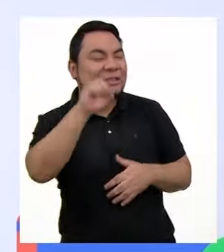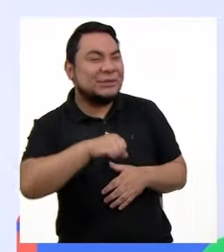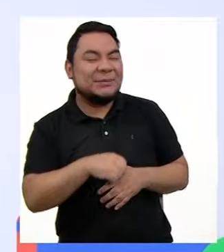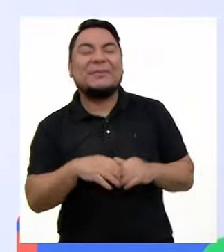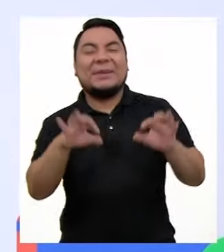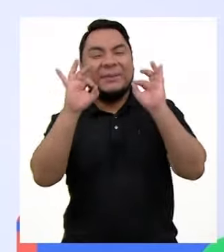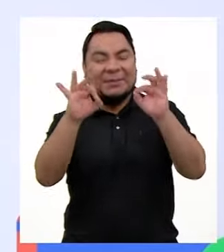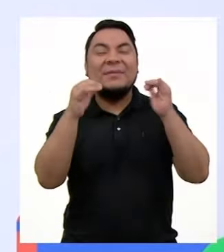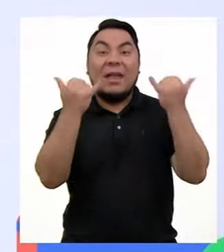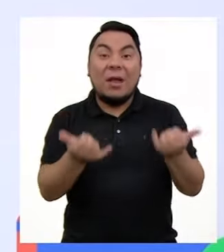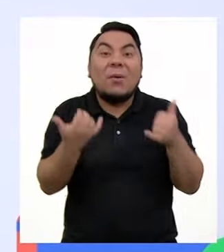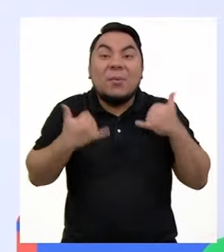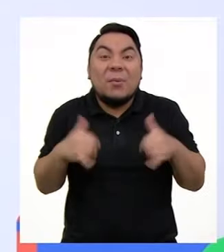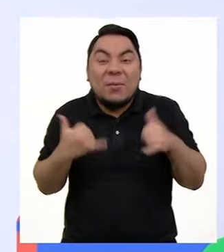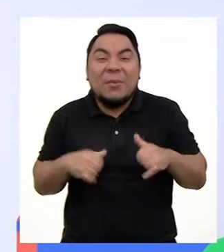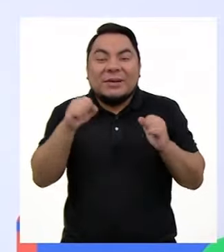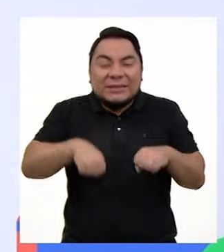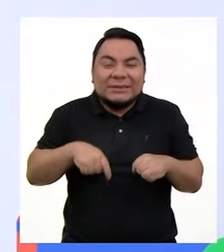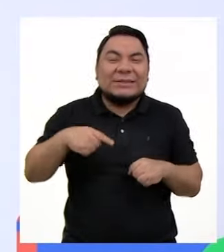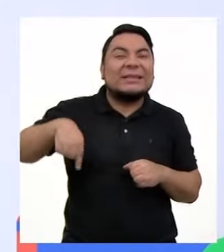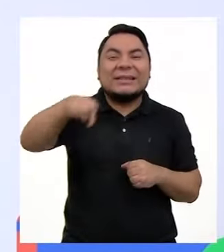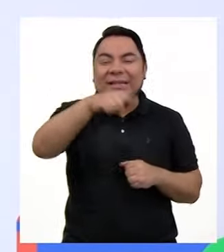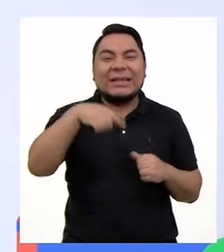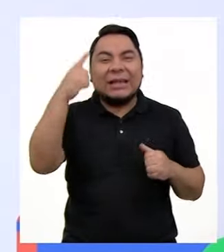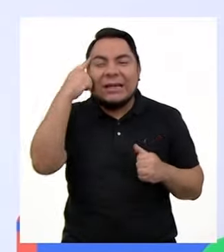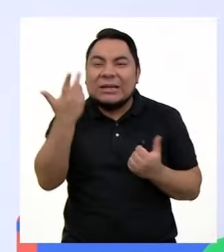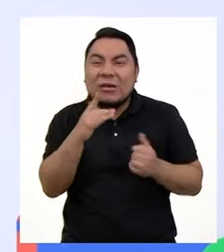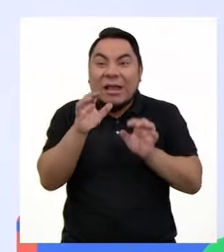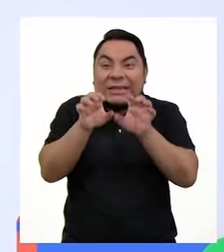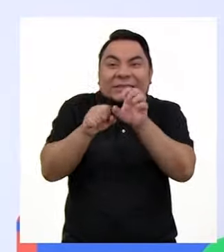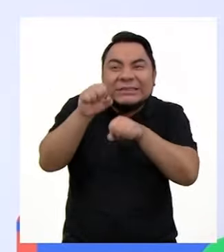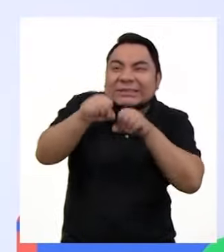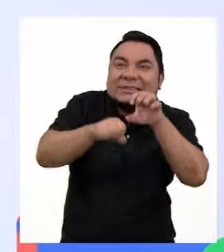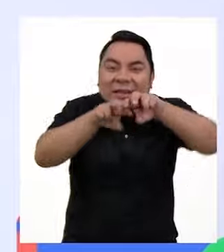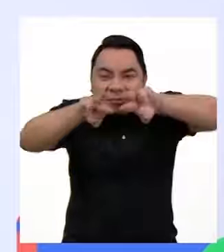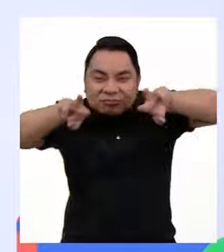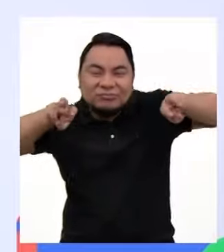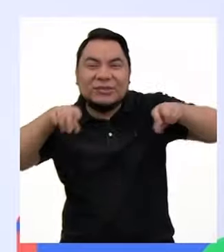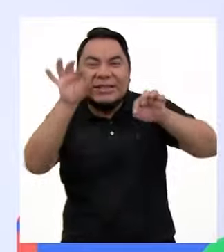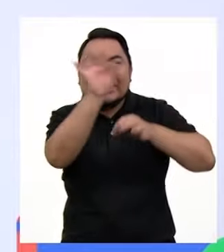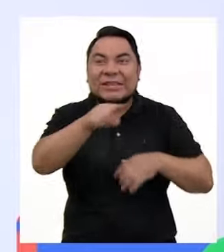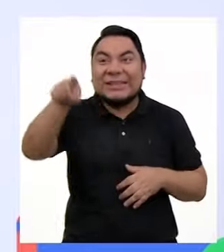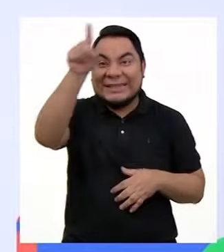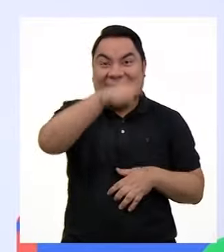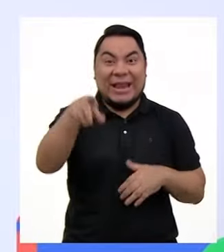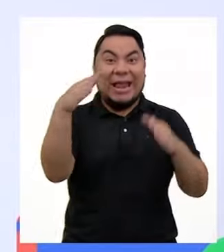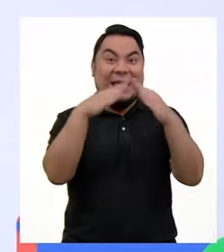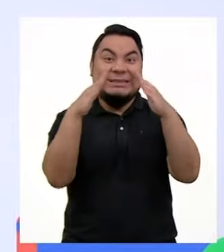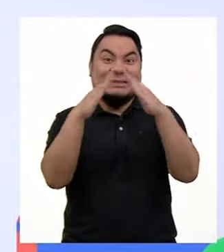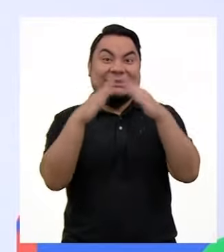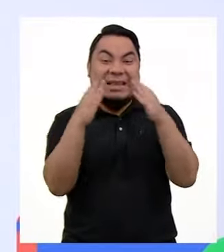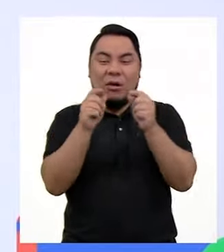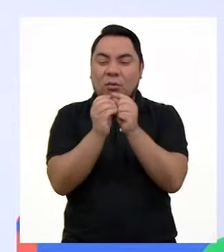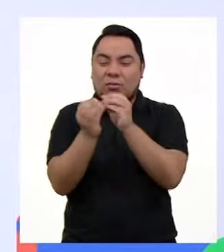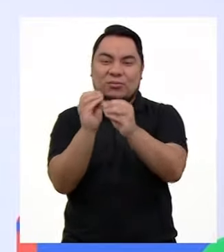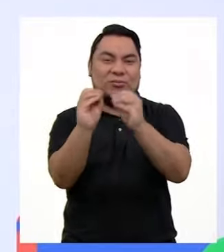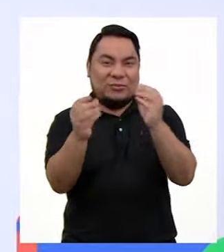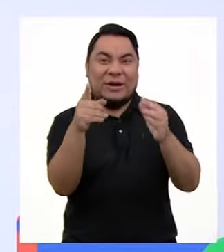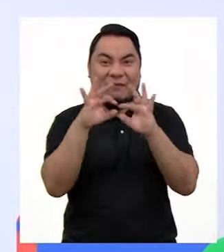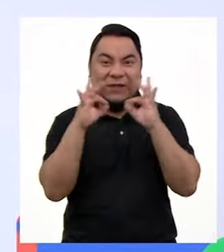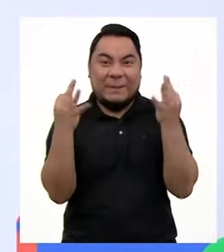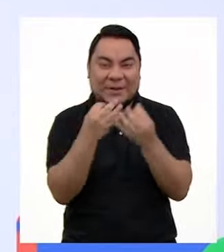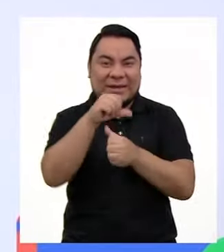¡Excelente! Así jugamos a pasar a través de ella sin quedar atrapados. Podemos divertirnos mucho al hacerlo en familia.